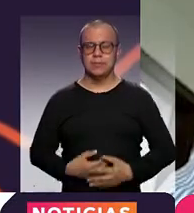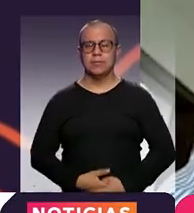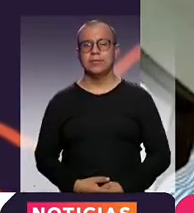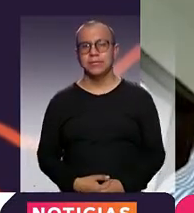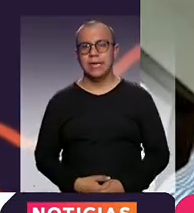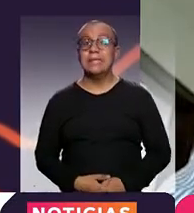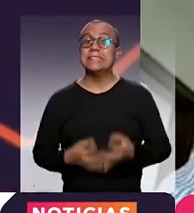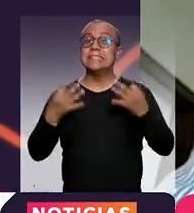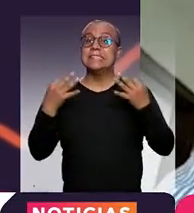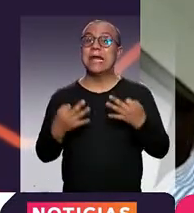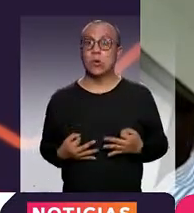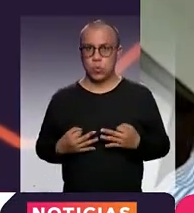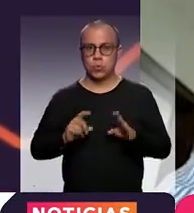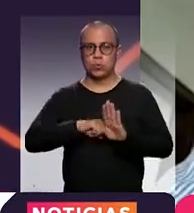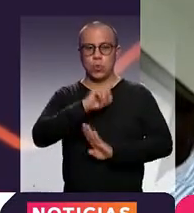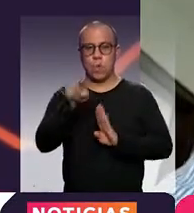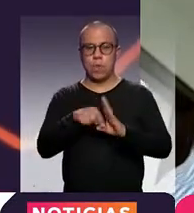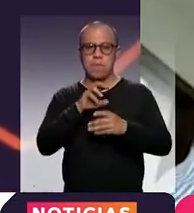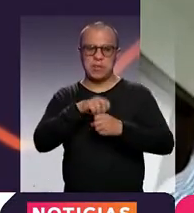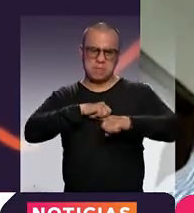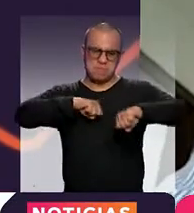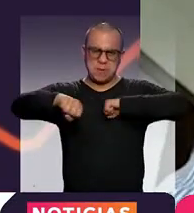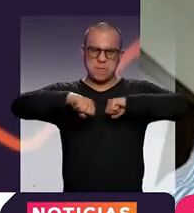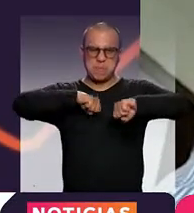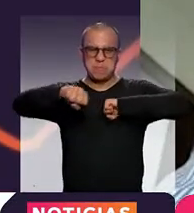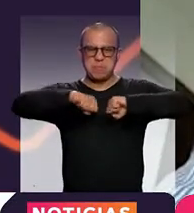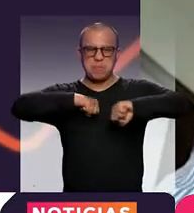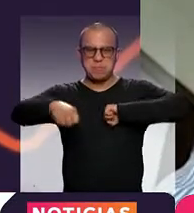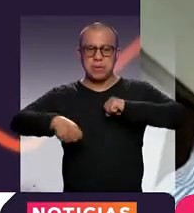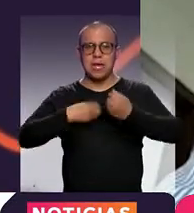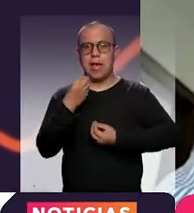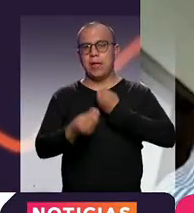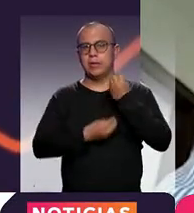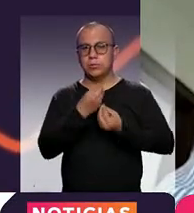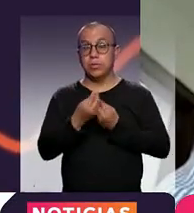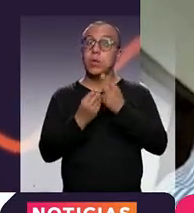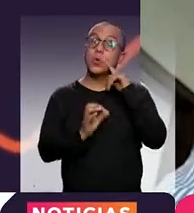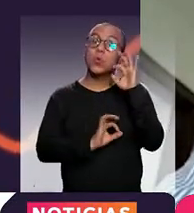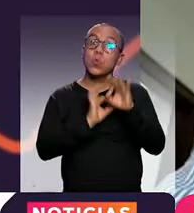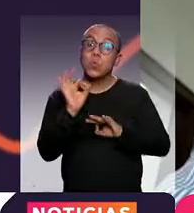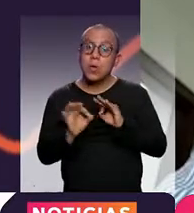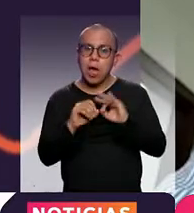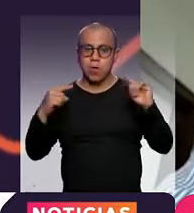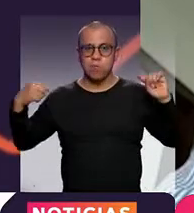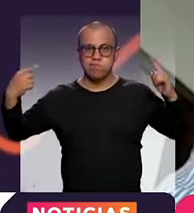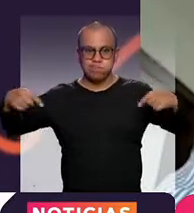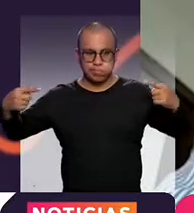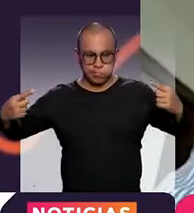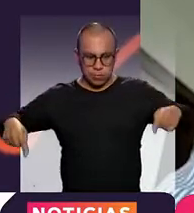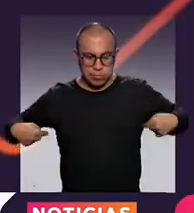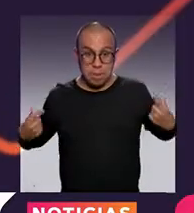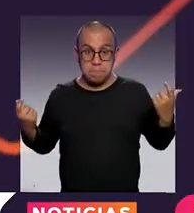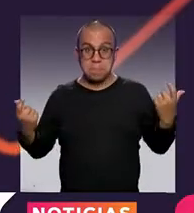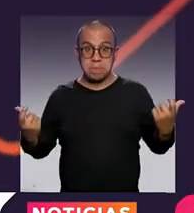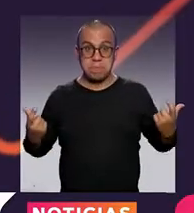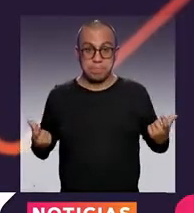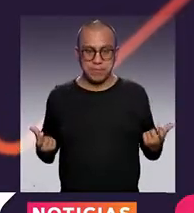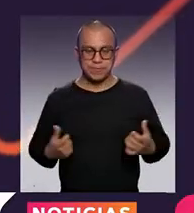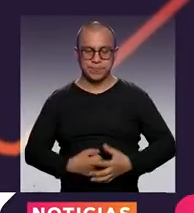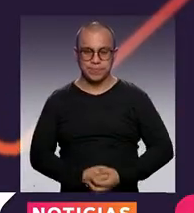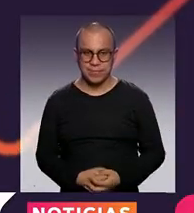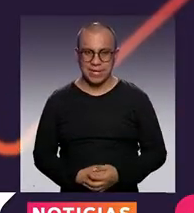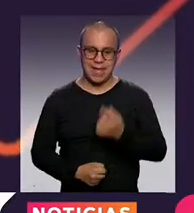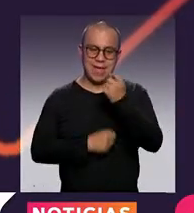ir seguros. Que nos rinda mucho y el cuidado de las llantas es bien importante. La